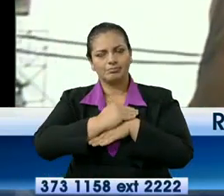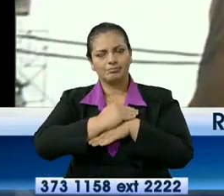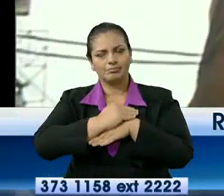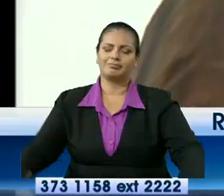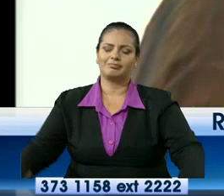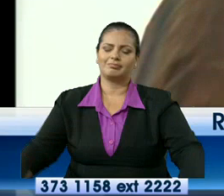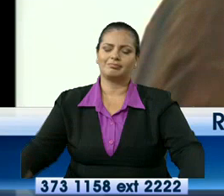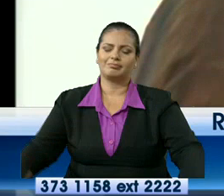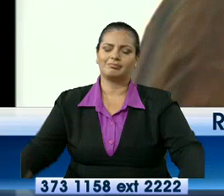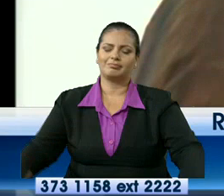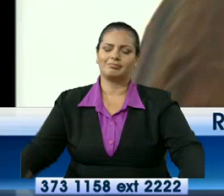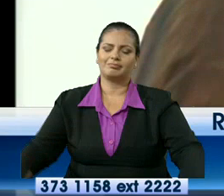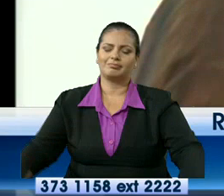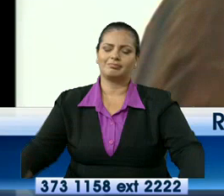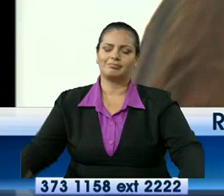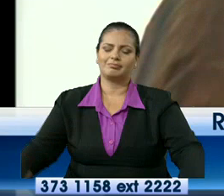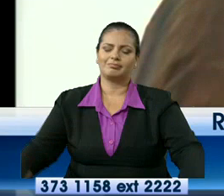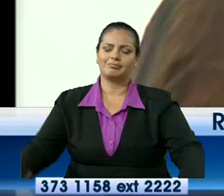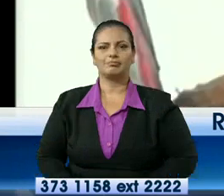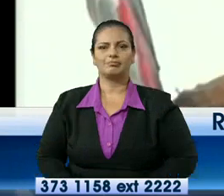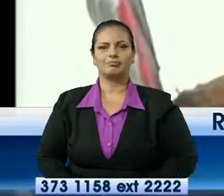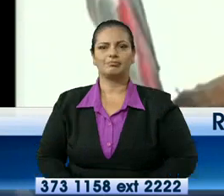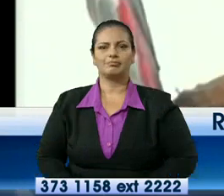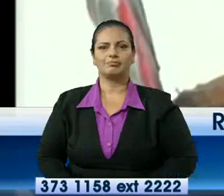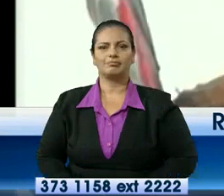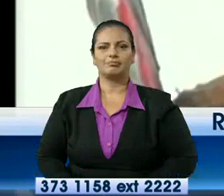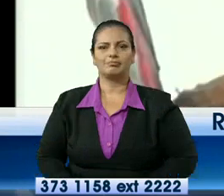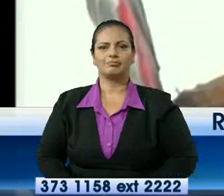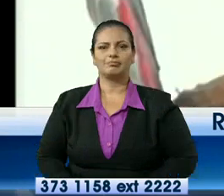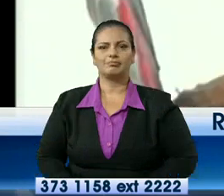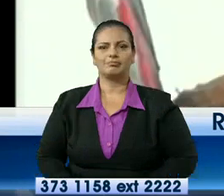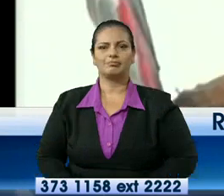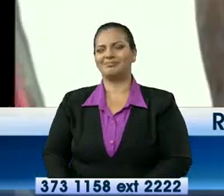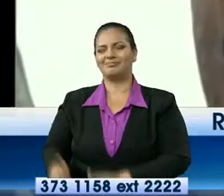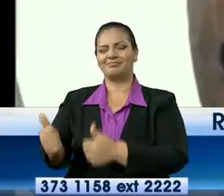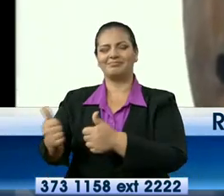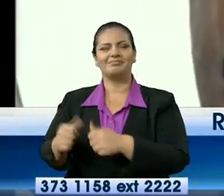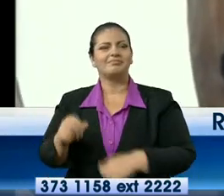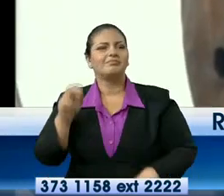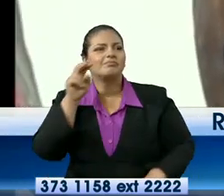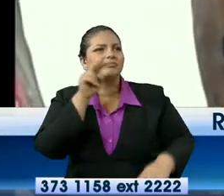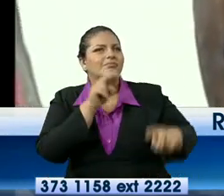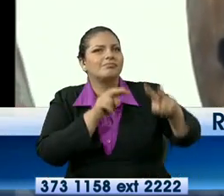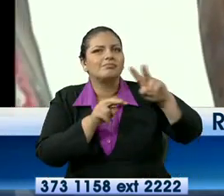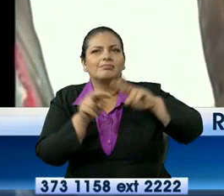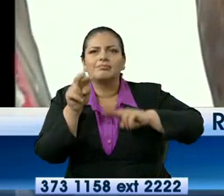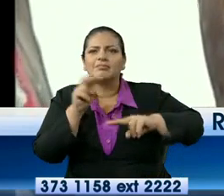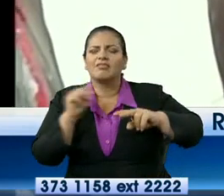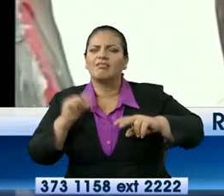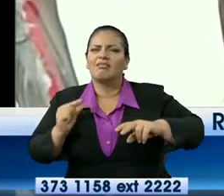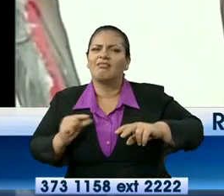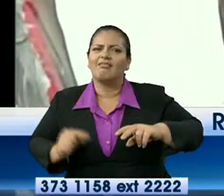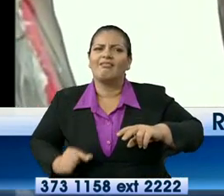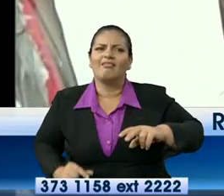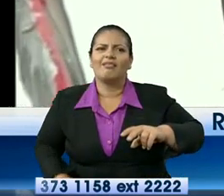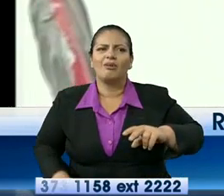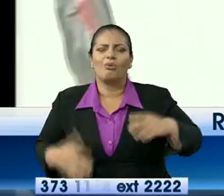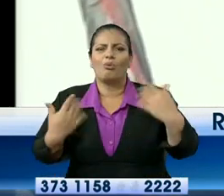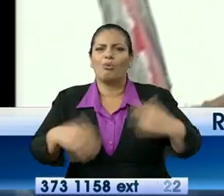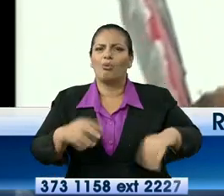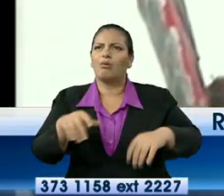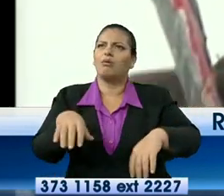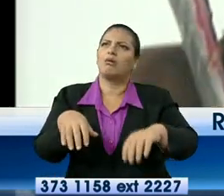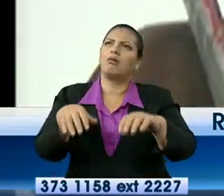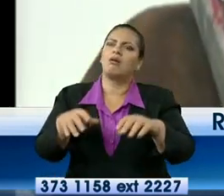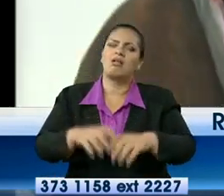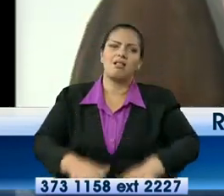abiertos. Ok, perfecto. Nosotros continuamos ya por acá observando, analizando un poco los detalles que forman parte de estos gigantes